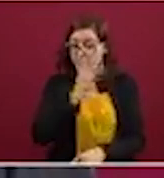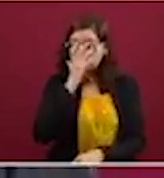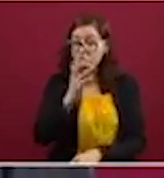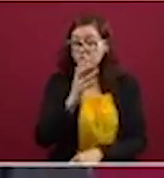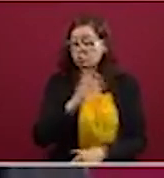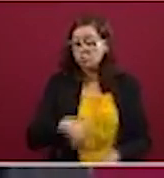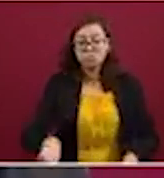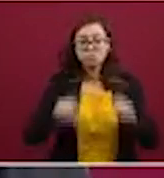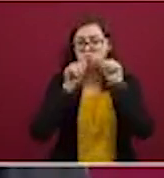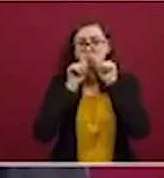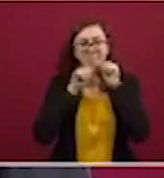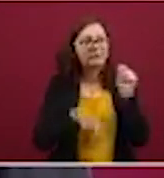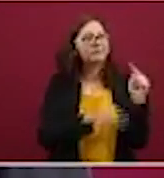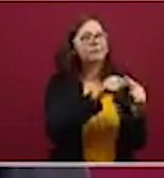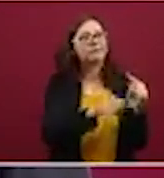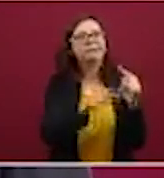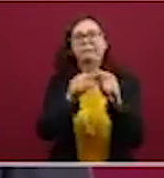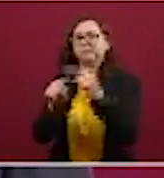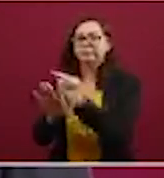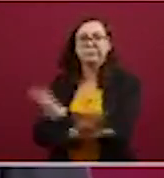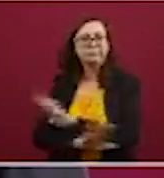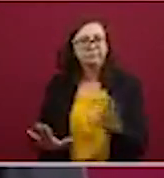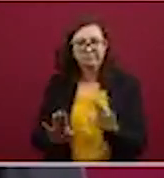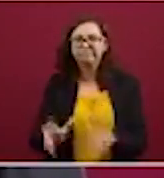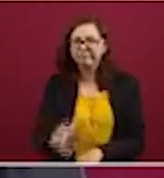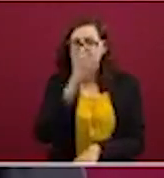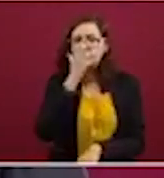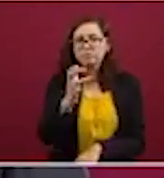lo dije en mi toma el cuello